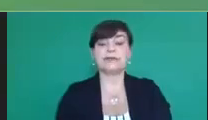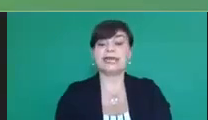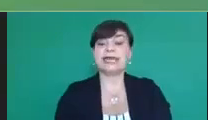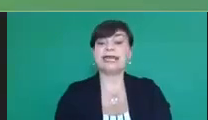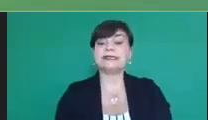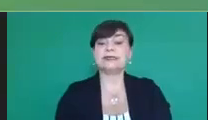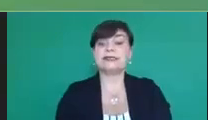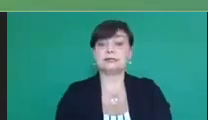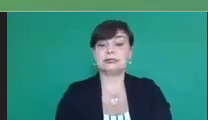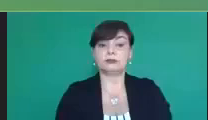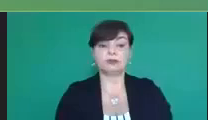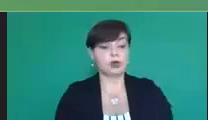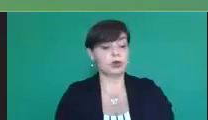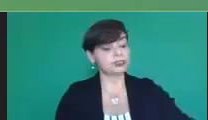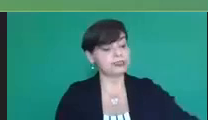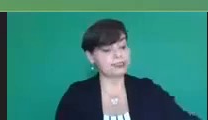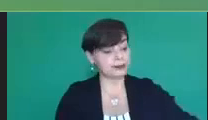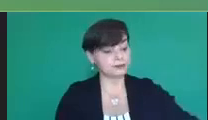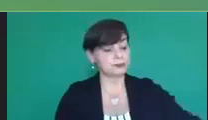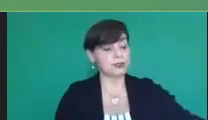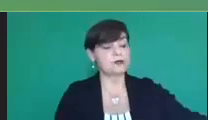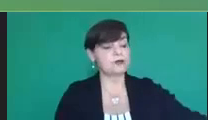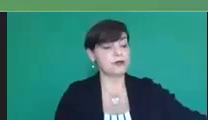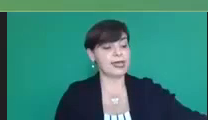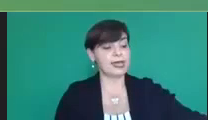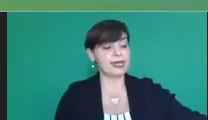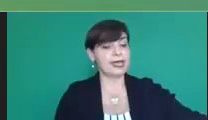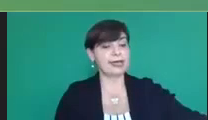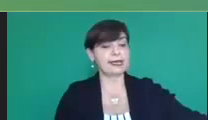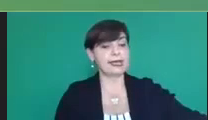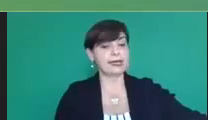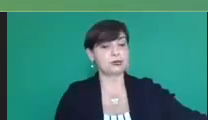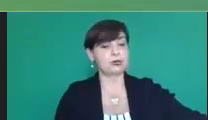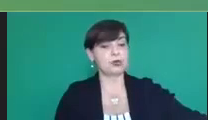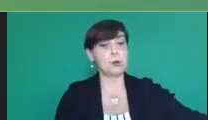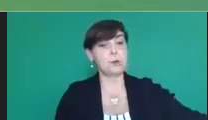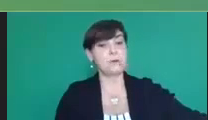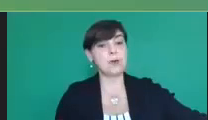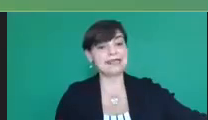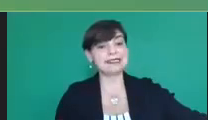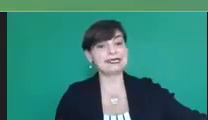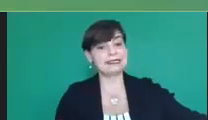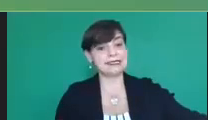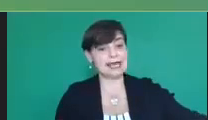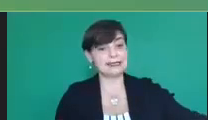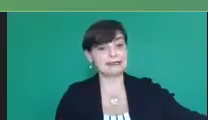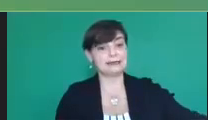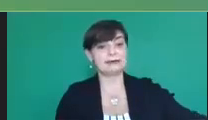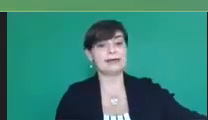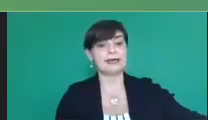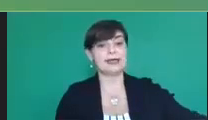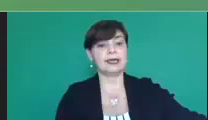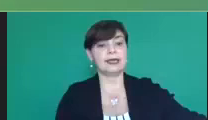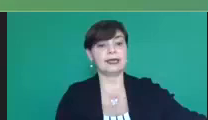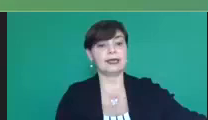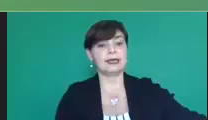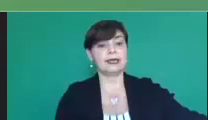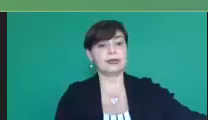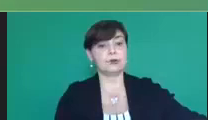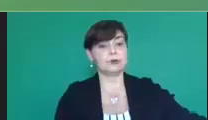El establecimiento C fue el que tuvo más cantidad